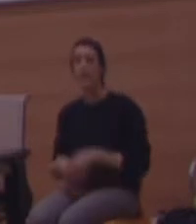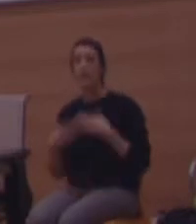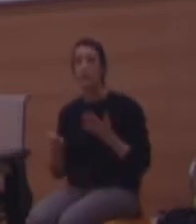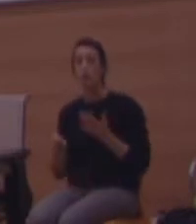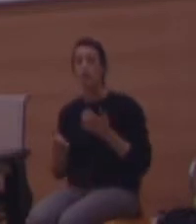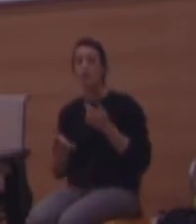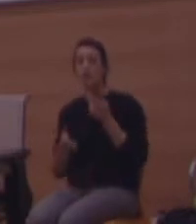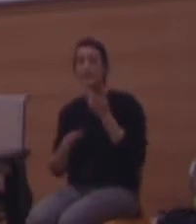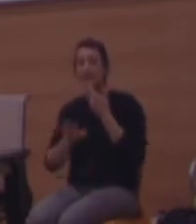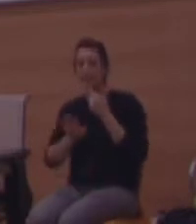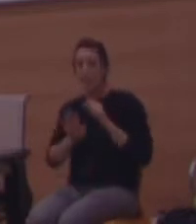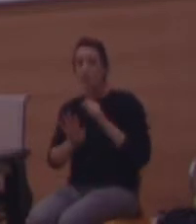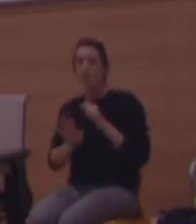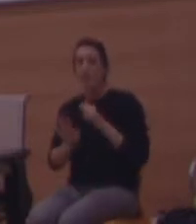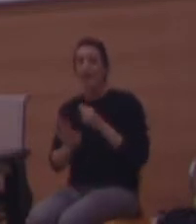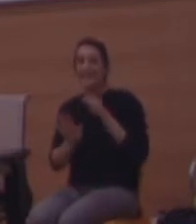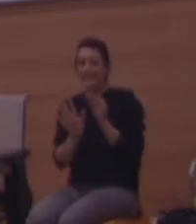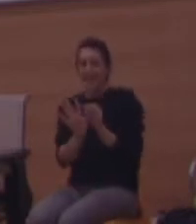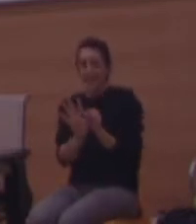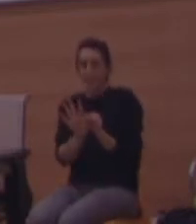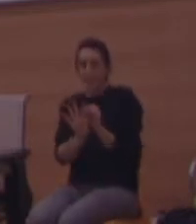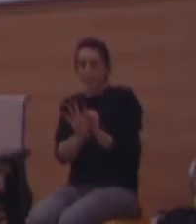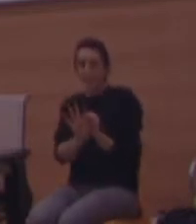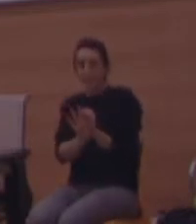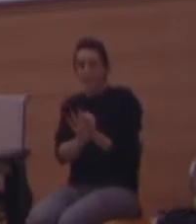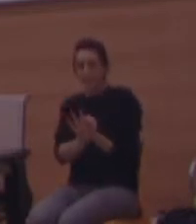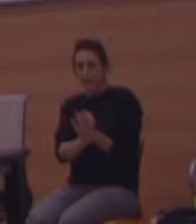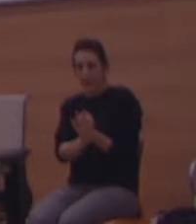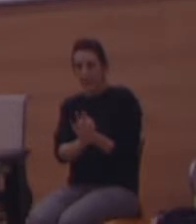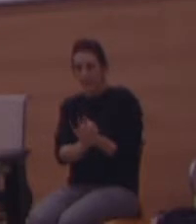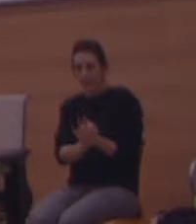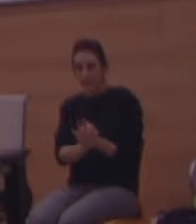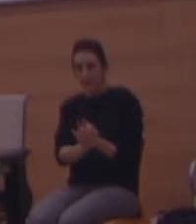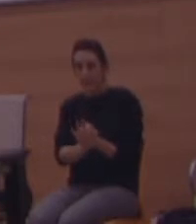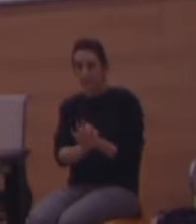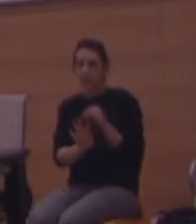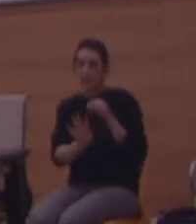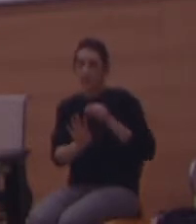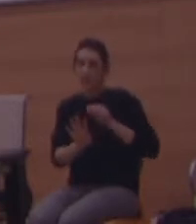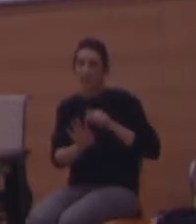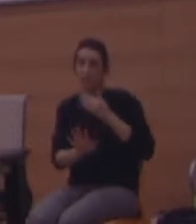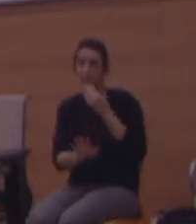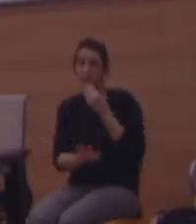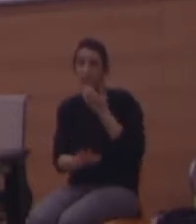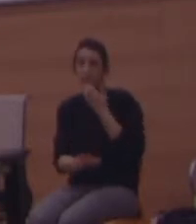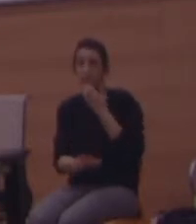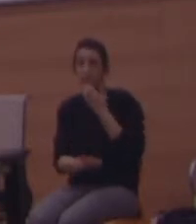separadores interdigitales entre 2 dedos, sobre todo a la hora de la deambulación. Muchas